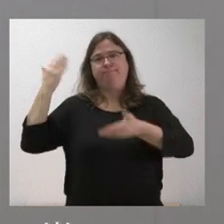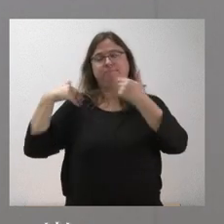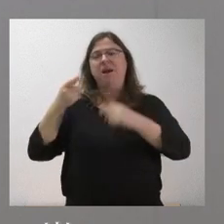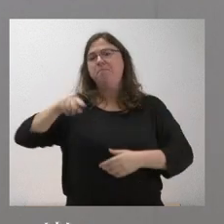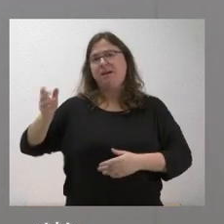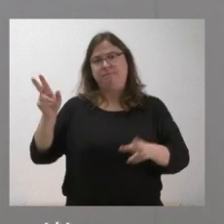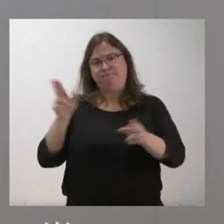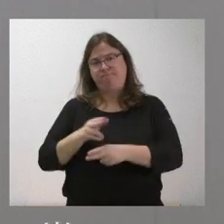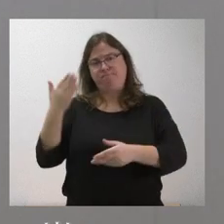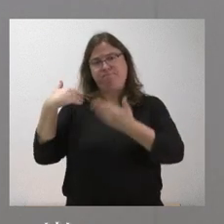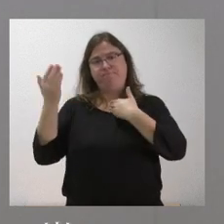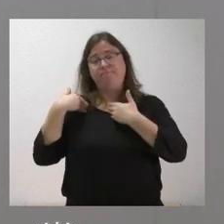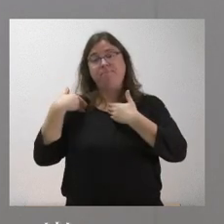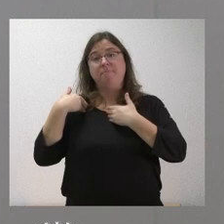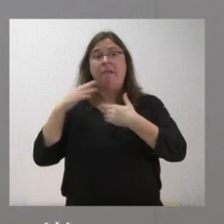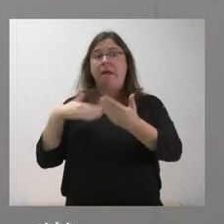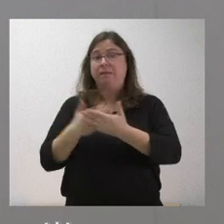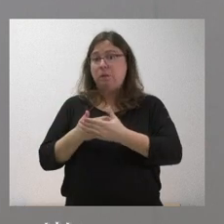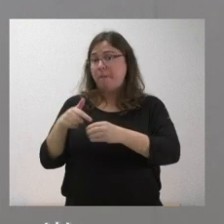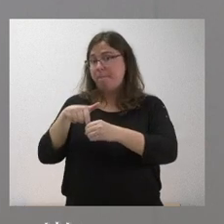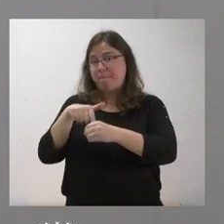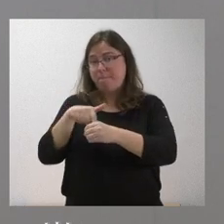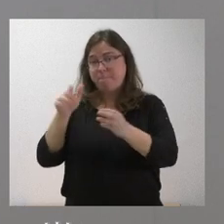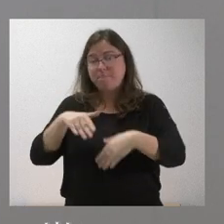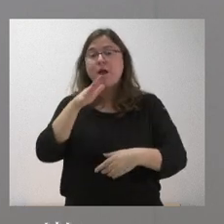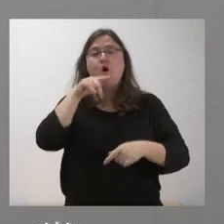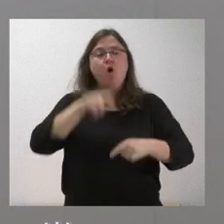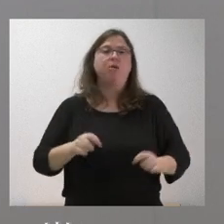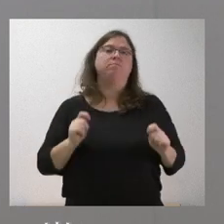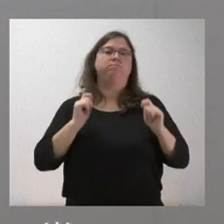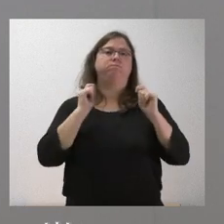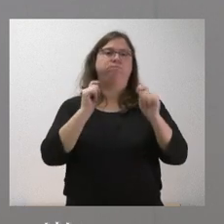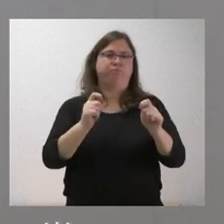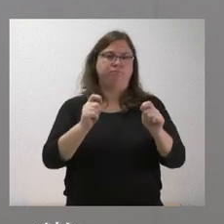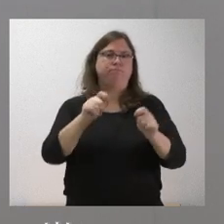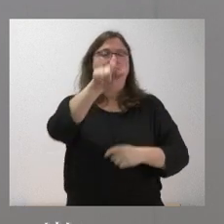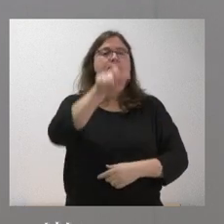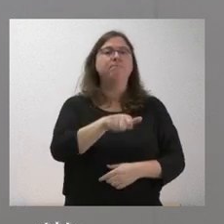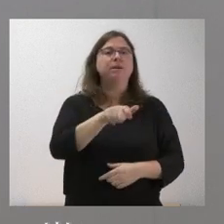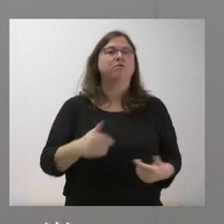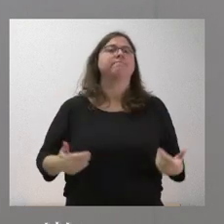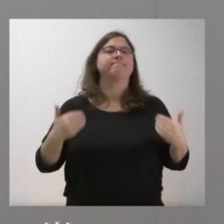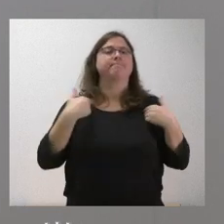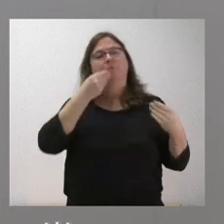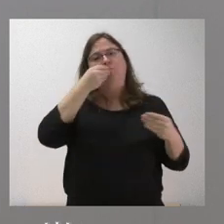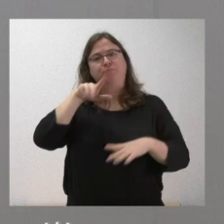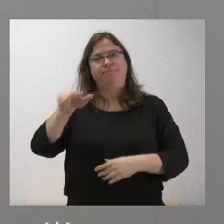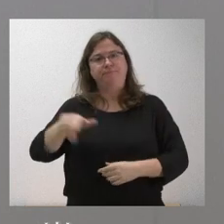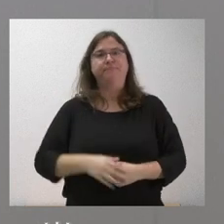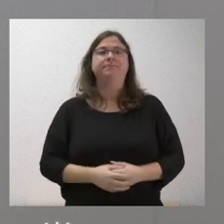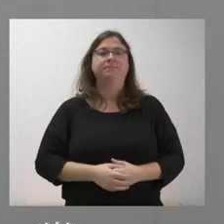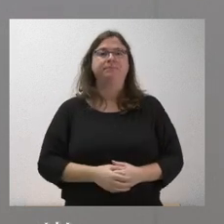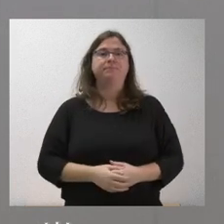meses ha estado vacante la misma y en el día de hoy se procede a Designar a la persona que le sustituye